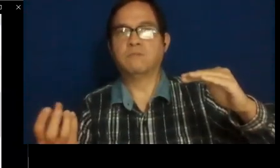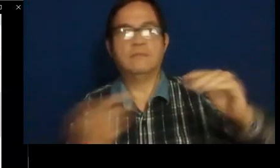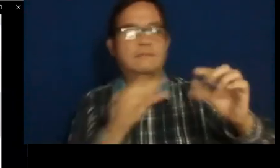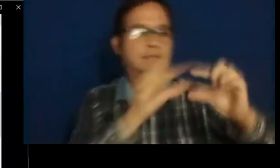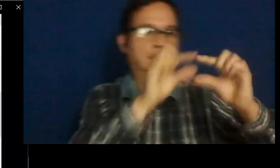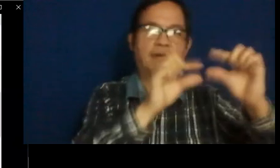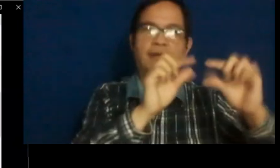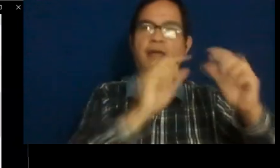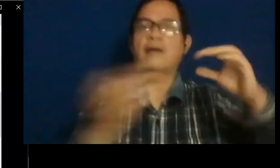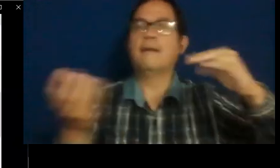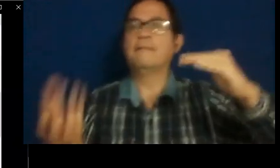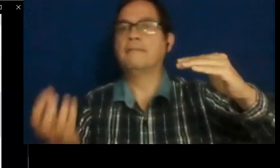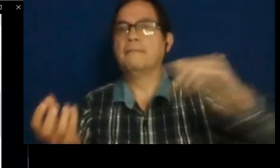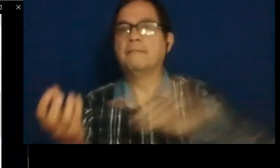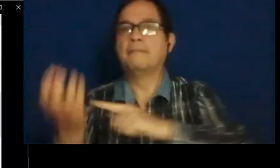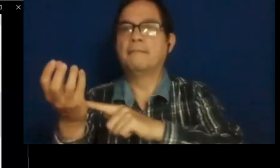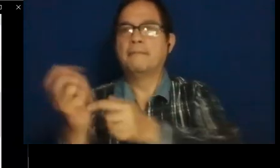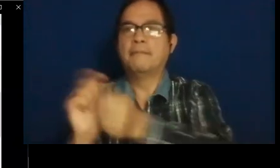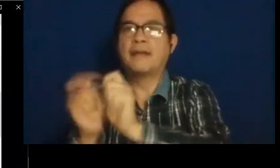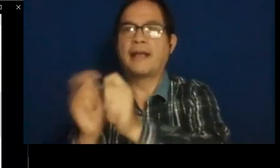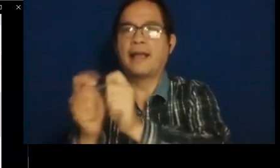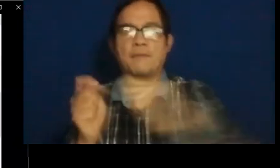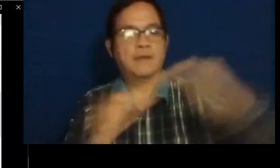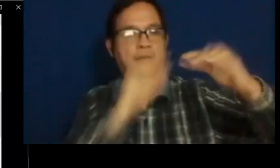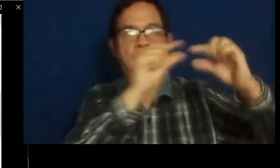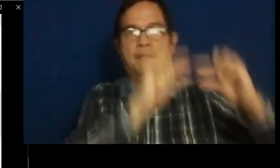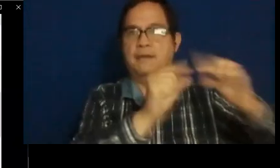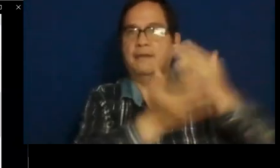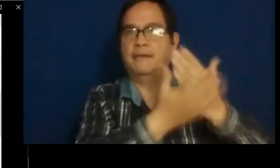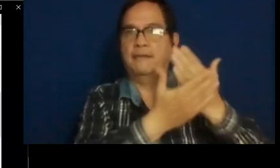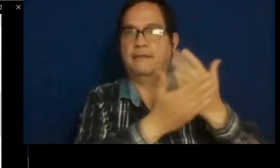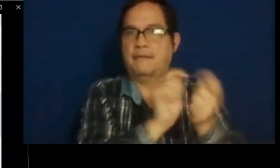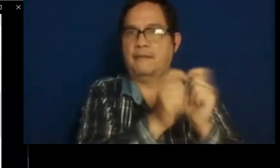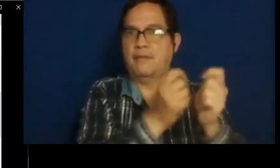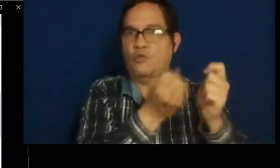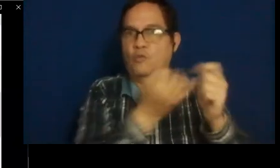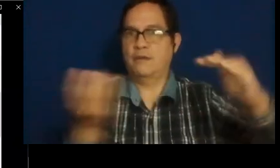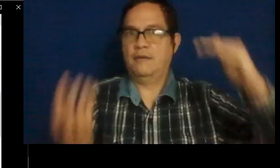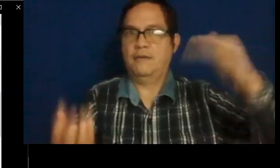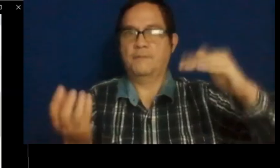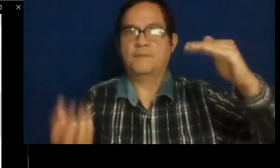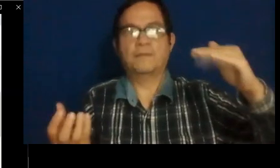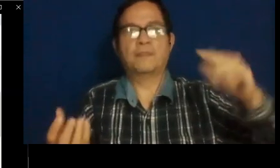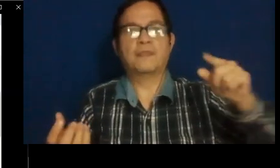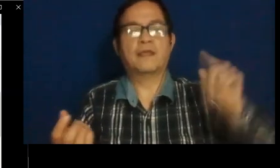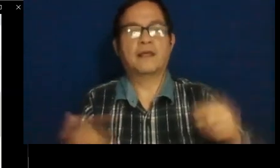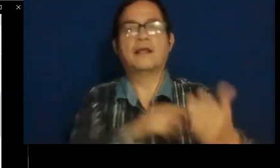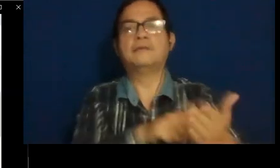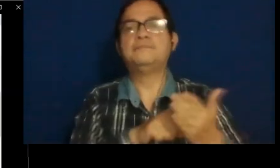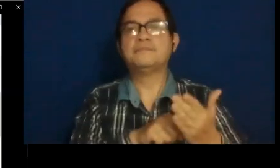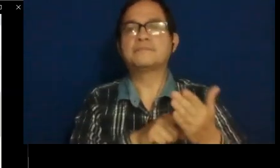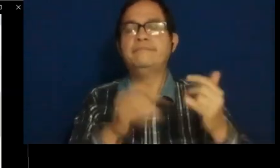colgando, ¿sí? Para generar la interacción que necesitamos. Y este último de aquí nos va a manejar